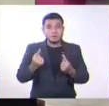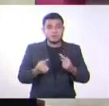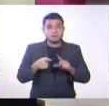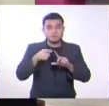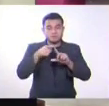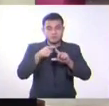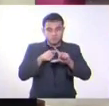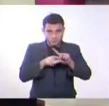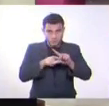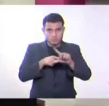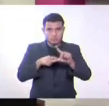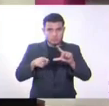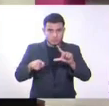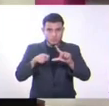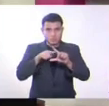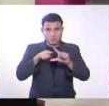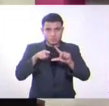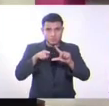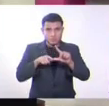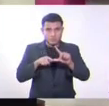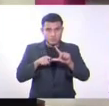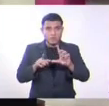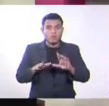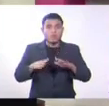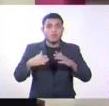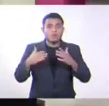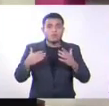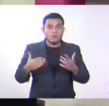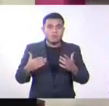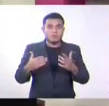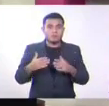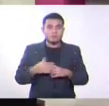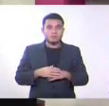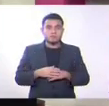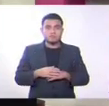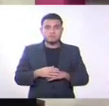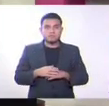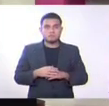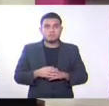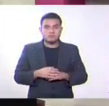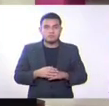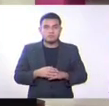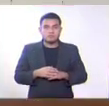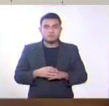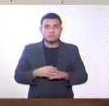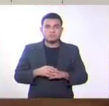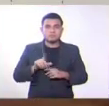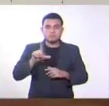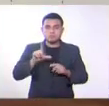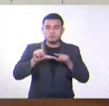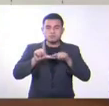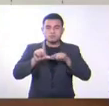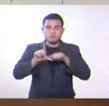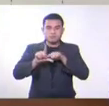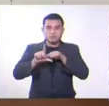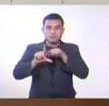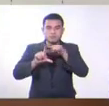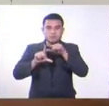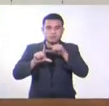triángulo rectángulo porque esta línea punteada que has trazado aquí es paralela al eje